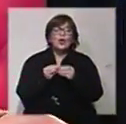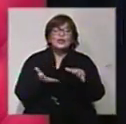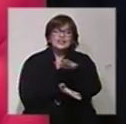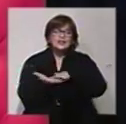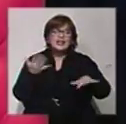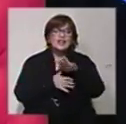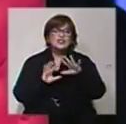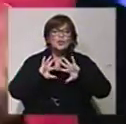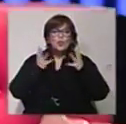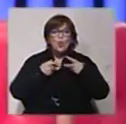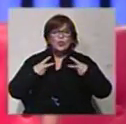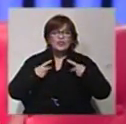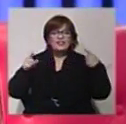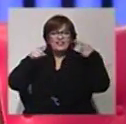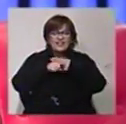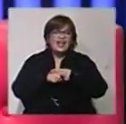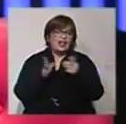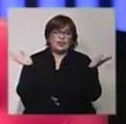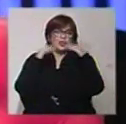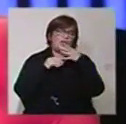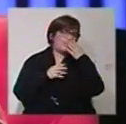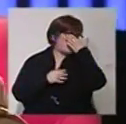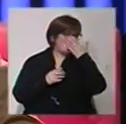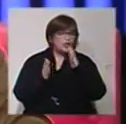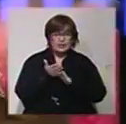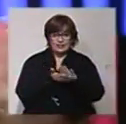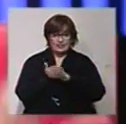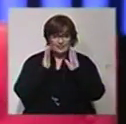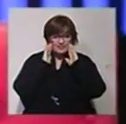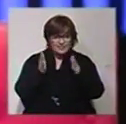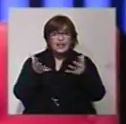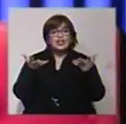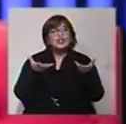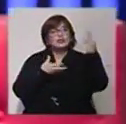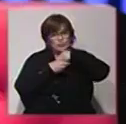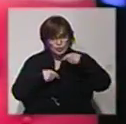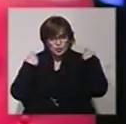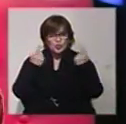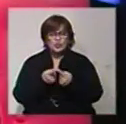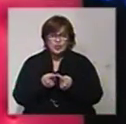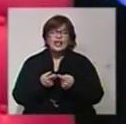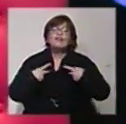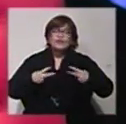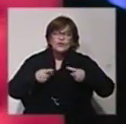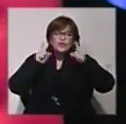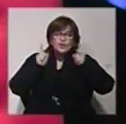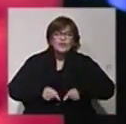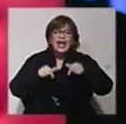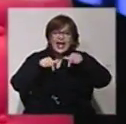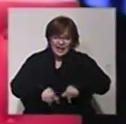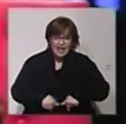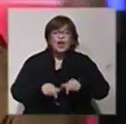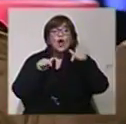mundialista, como no, nada puede escapar a la fiebre mundialista en este momento, y nosotros somos parte, y el fútbol también pasa acá. Hoy